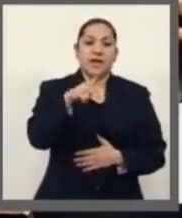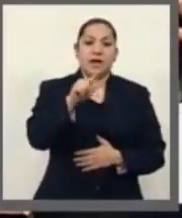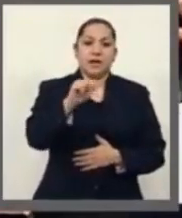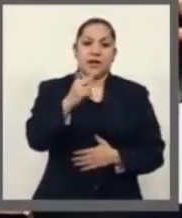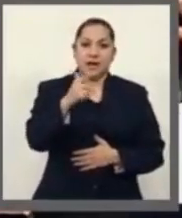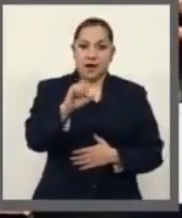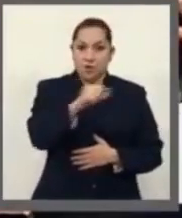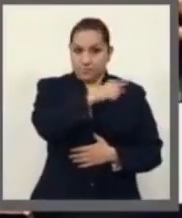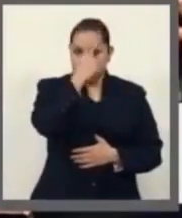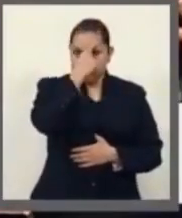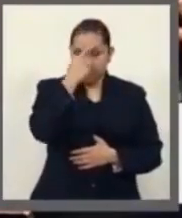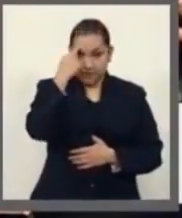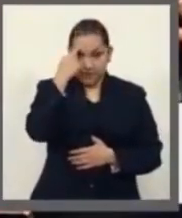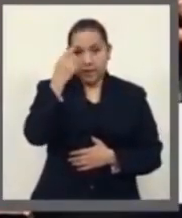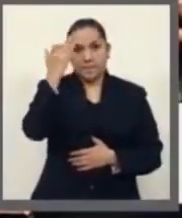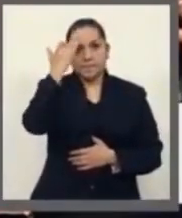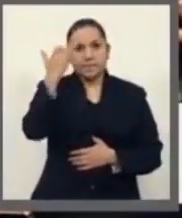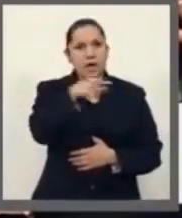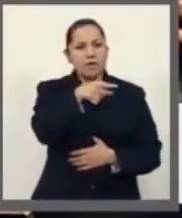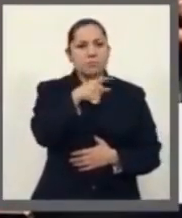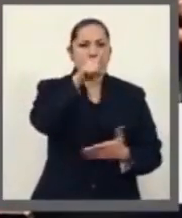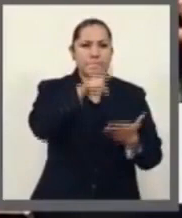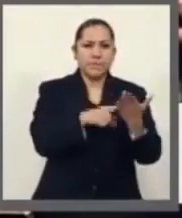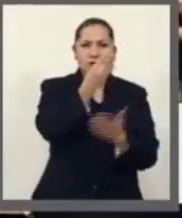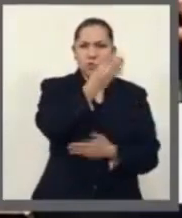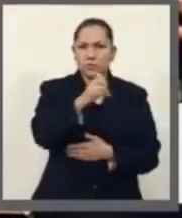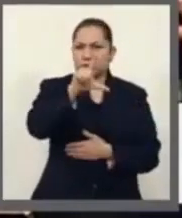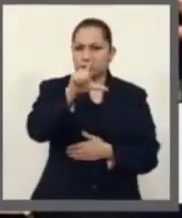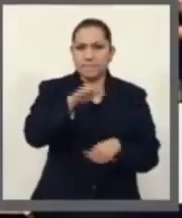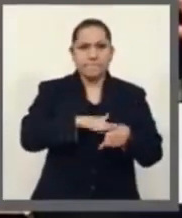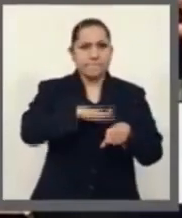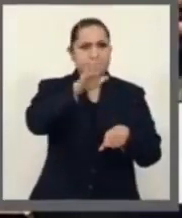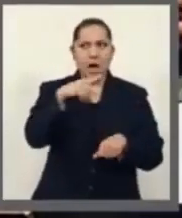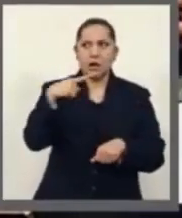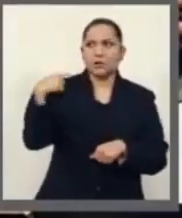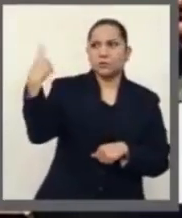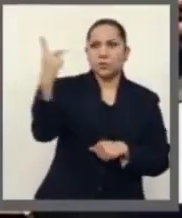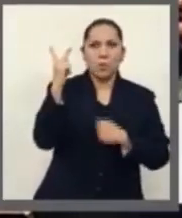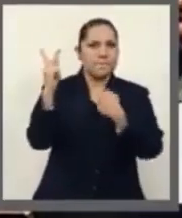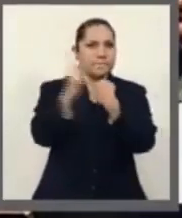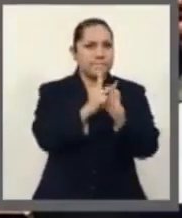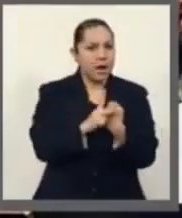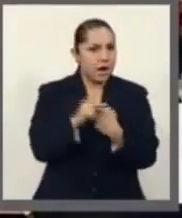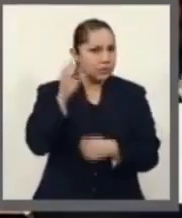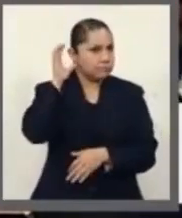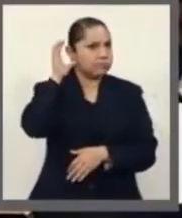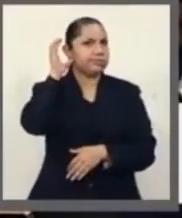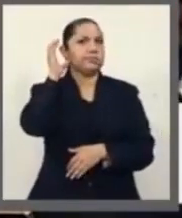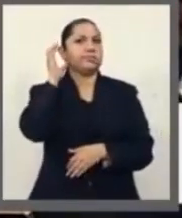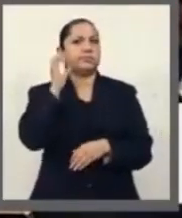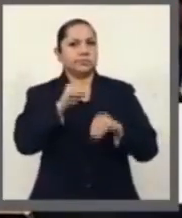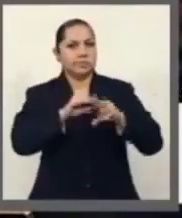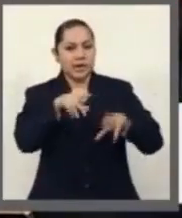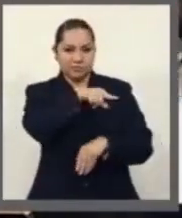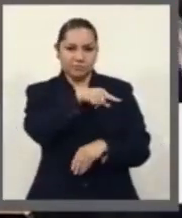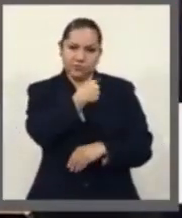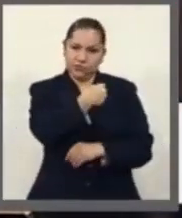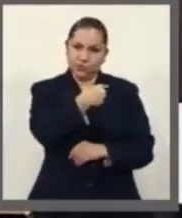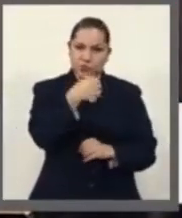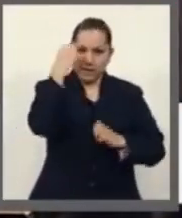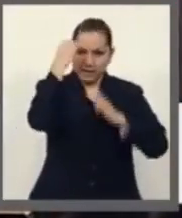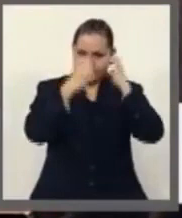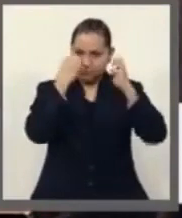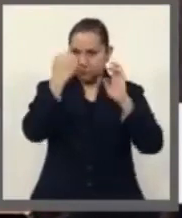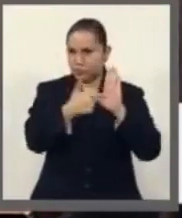nace a partir de los 70 cuando se inaugura una exposición que viaja por europa con obras de ella y